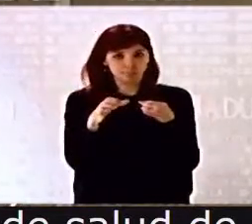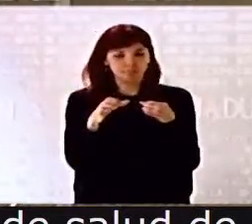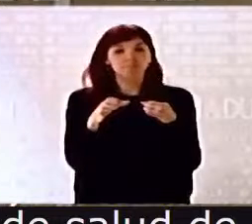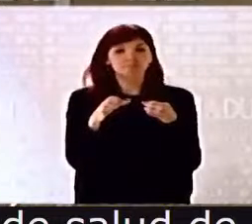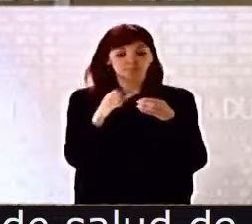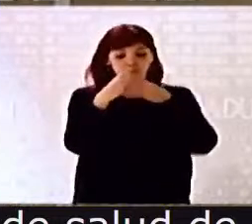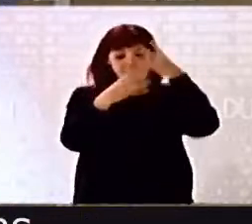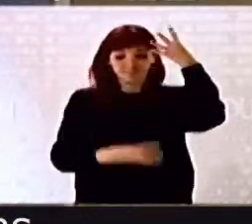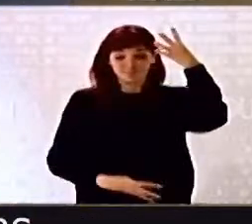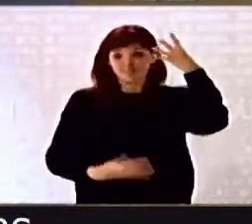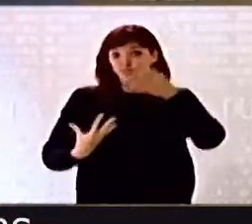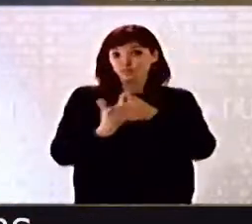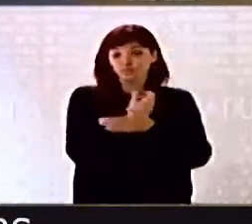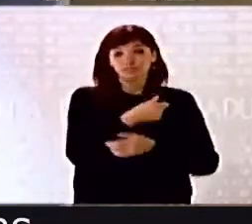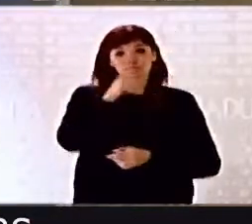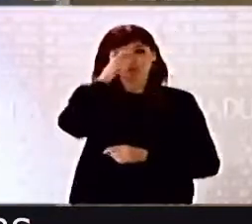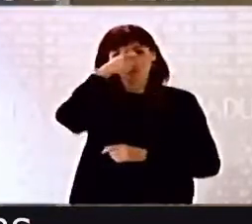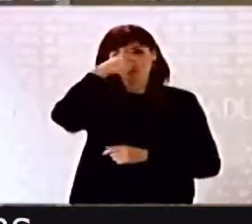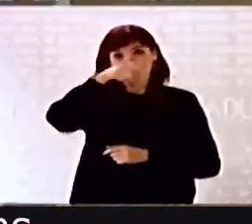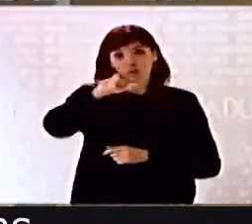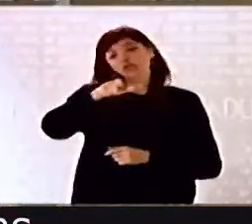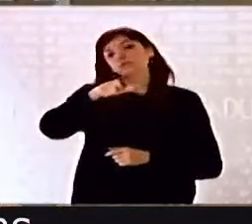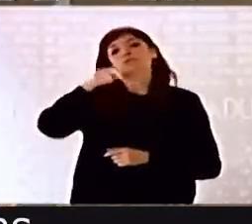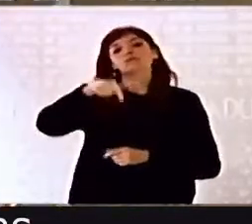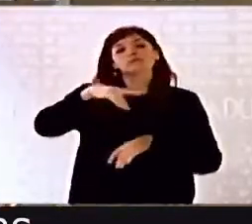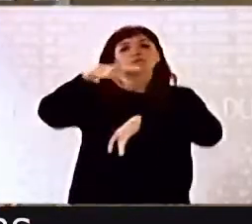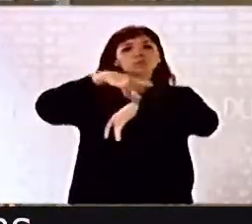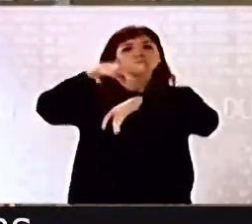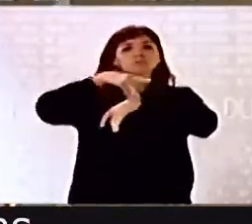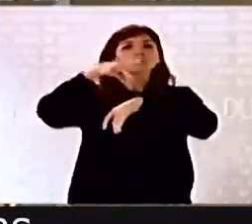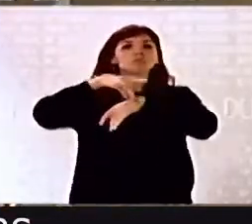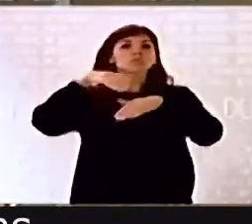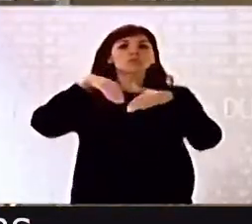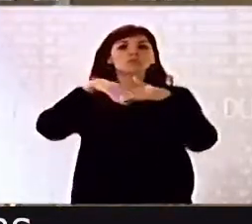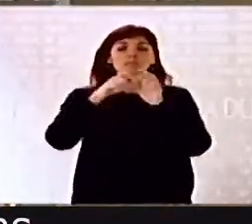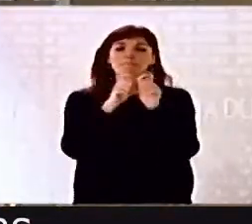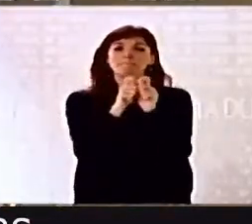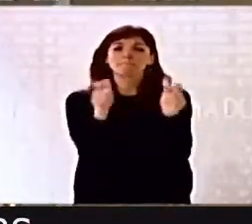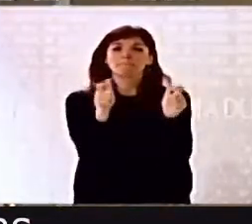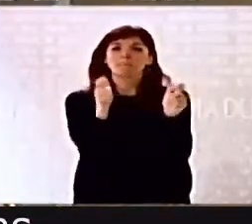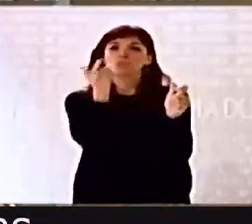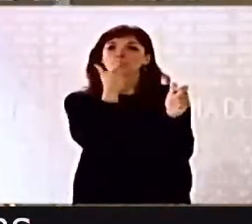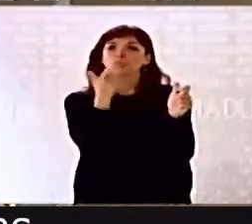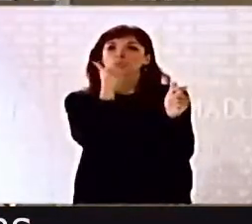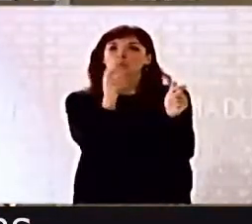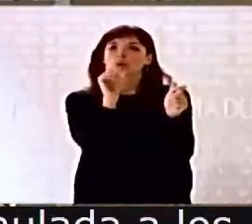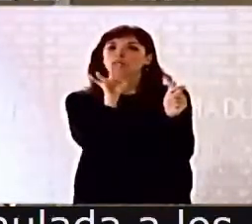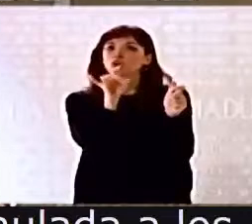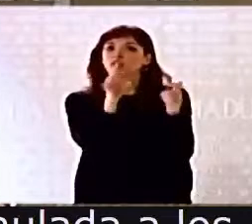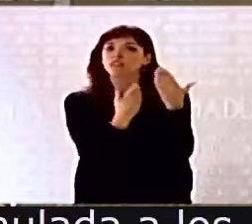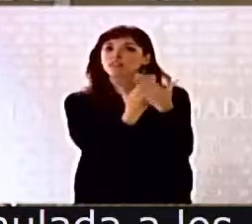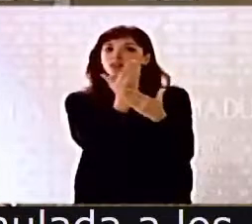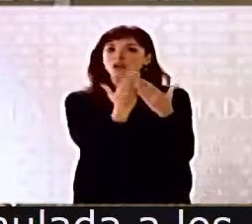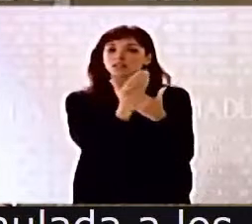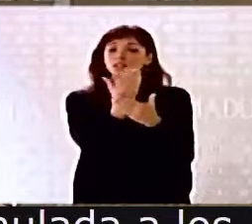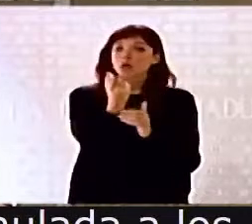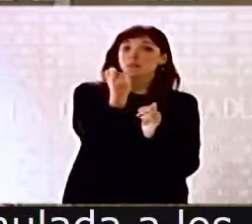Estas poblaciones tienen una incidencia acumulada a los 14 días que van